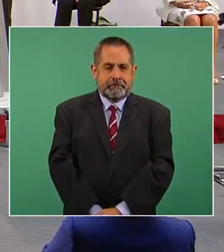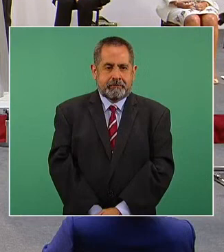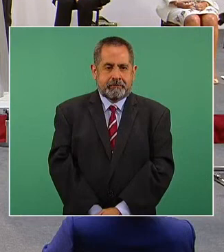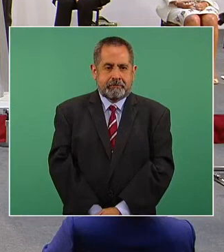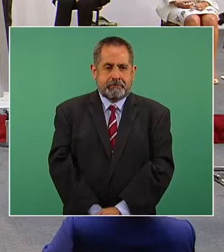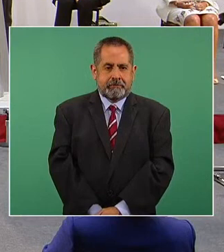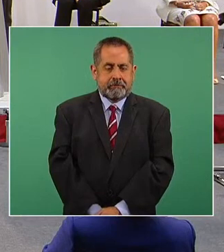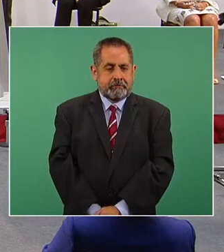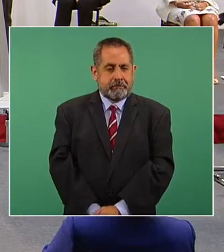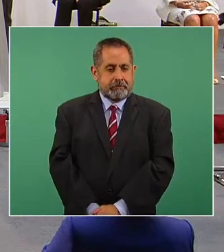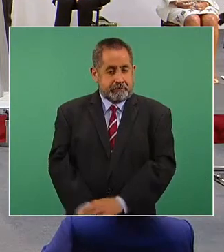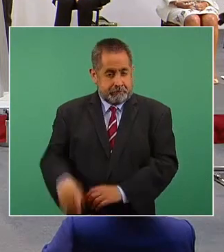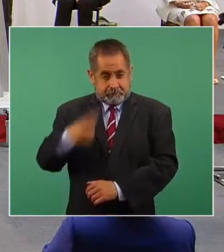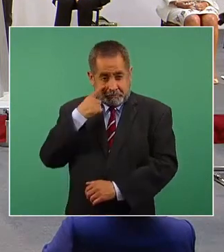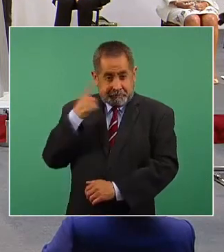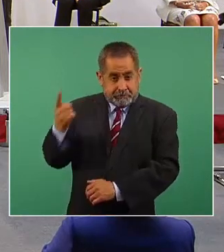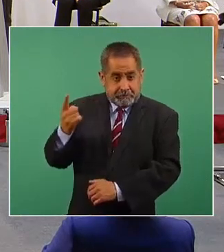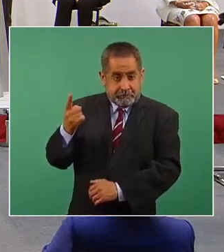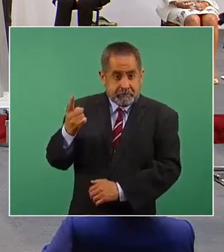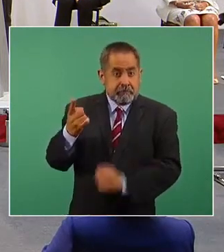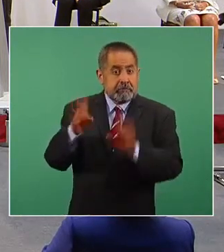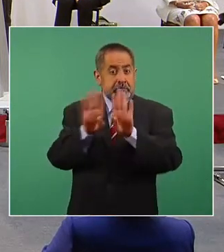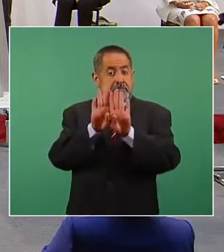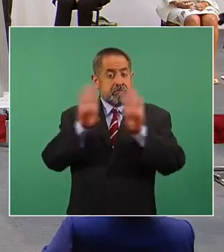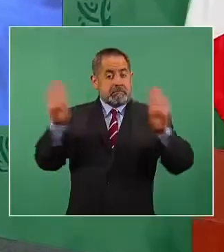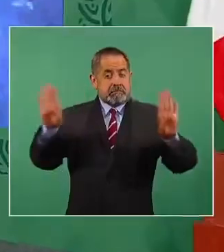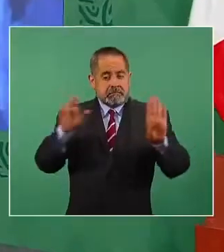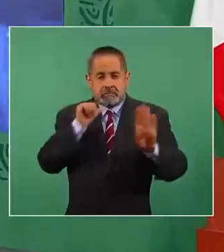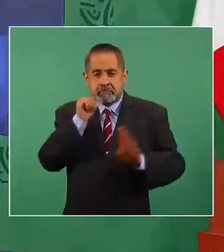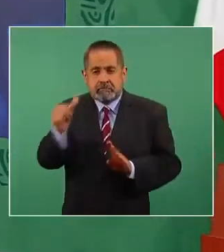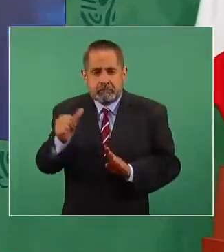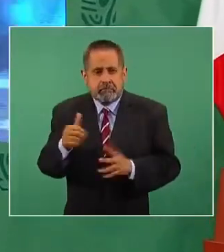Mire, si no ponemos la valla,